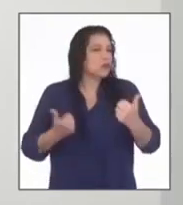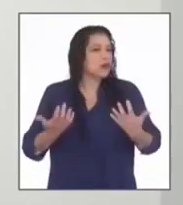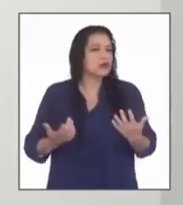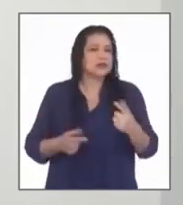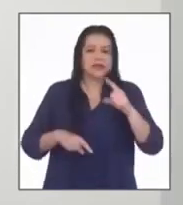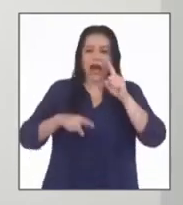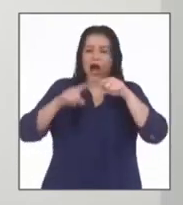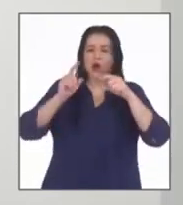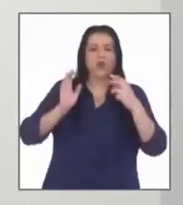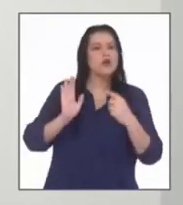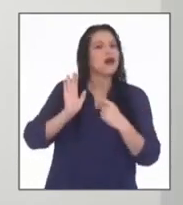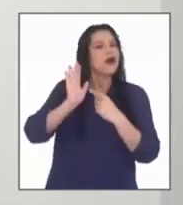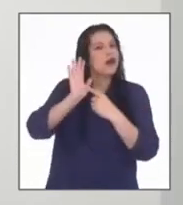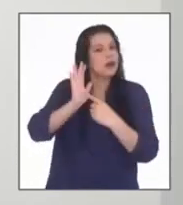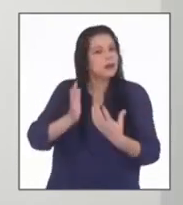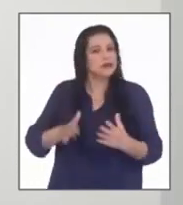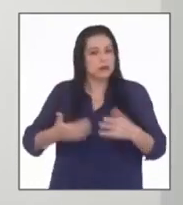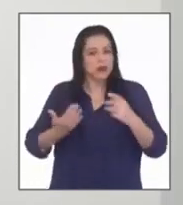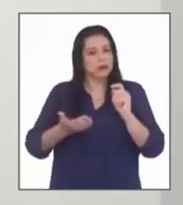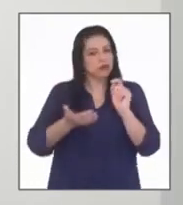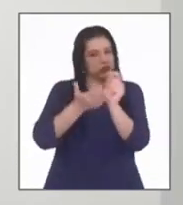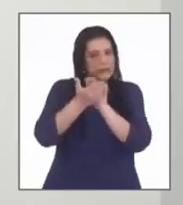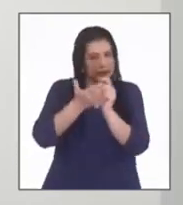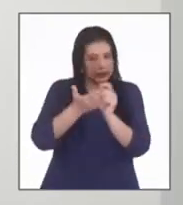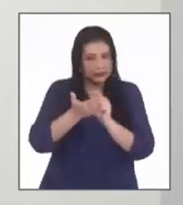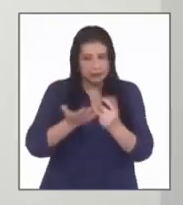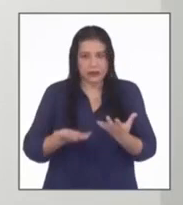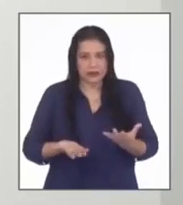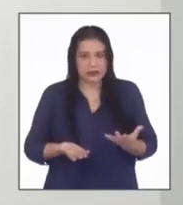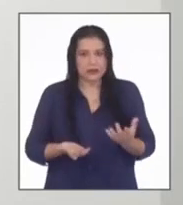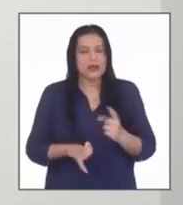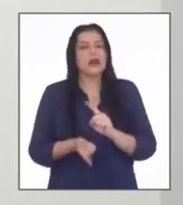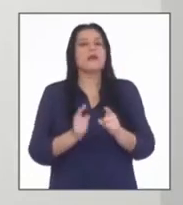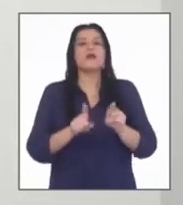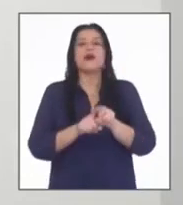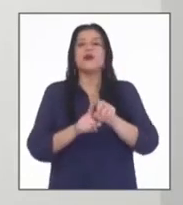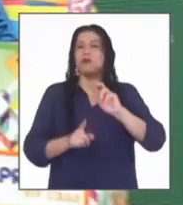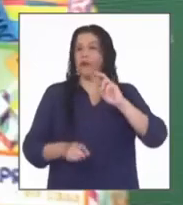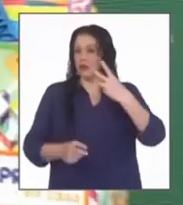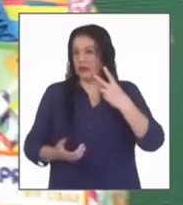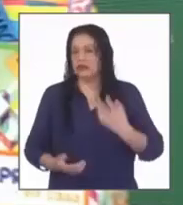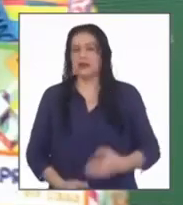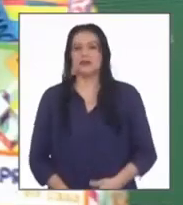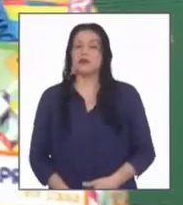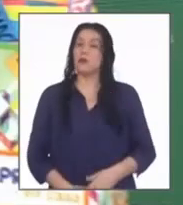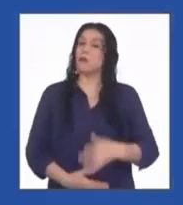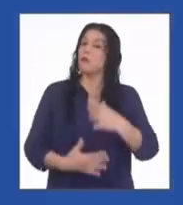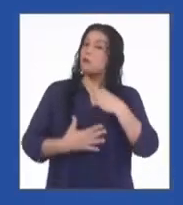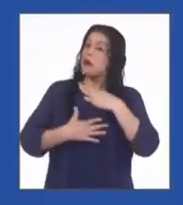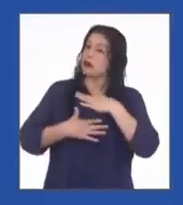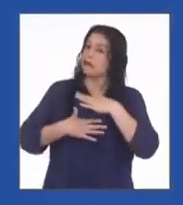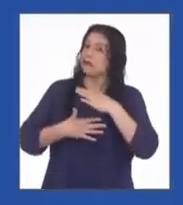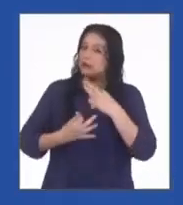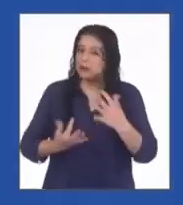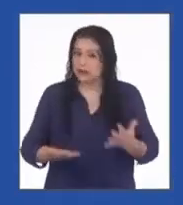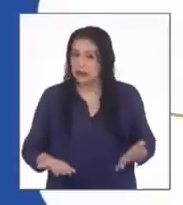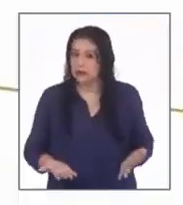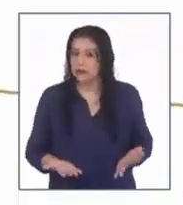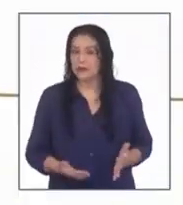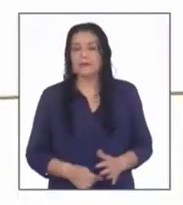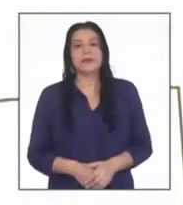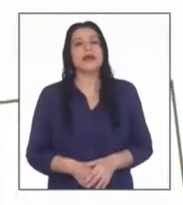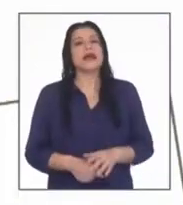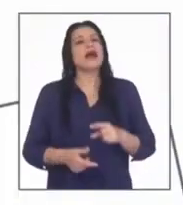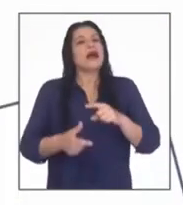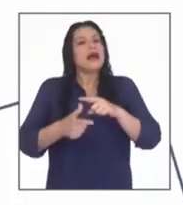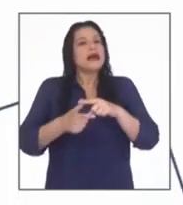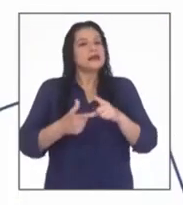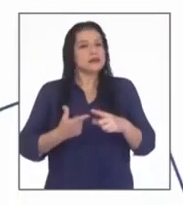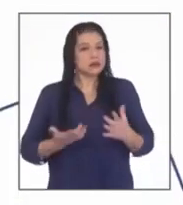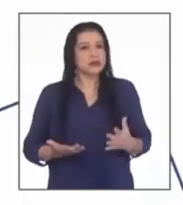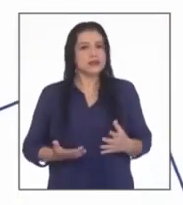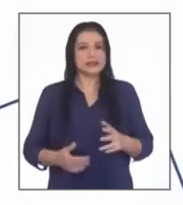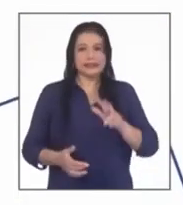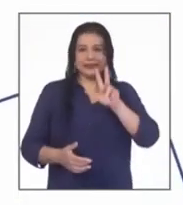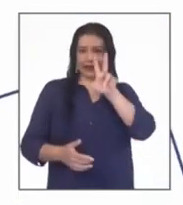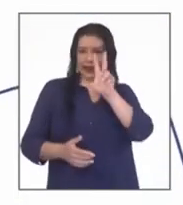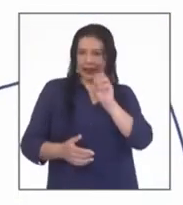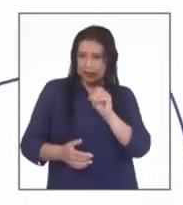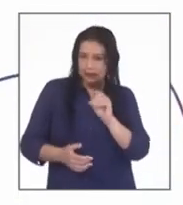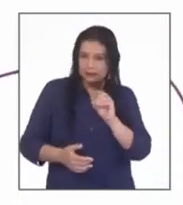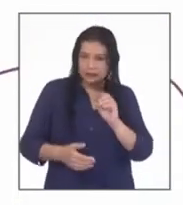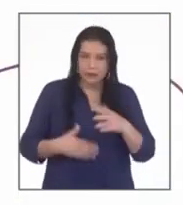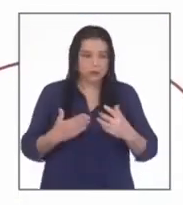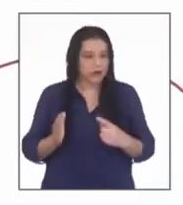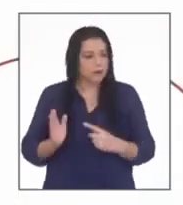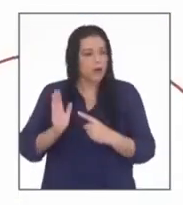las expresiones podemos escribirlas convenientemente como potencias. Interesante. Entonces, 30